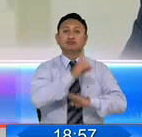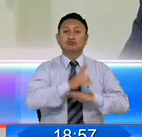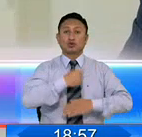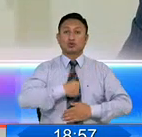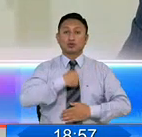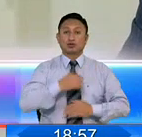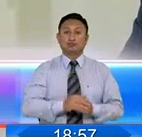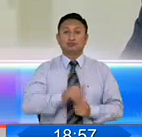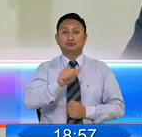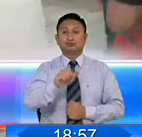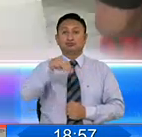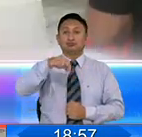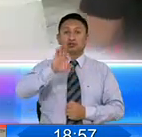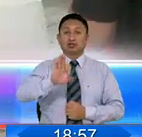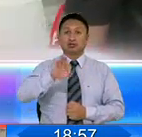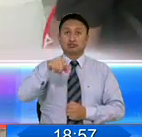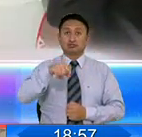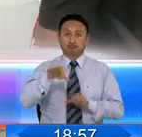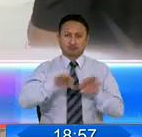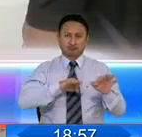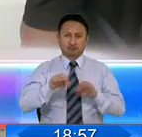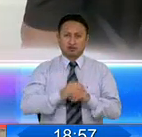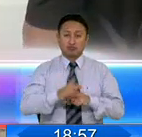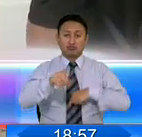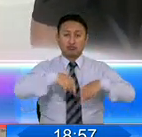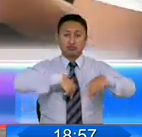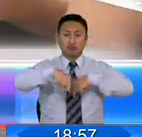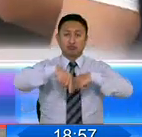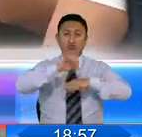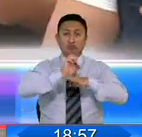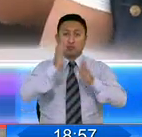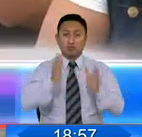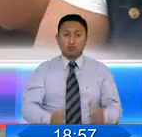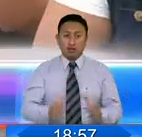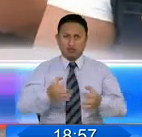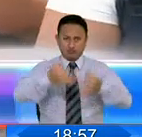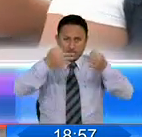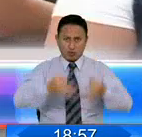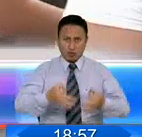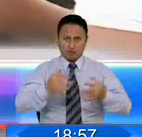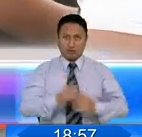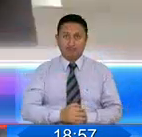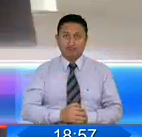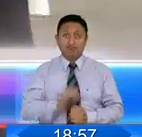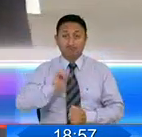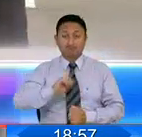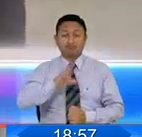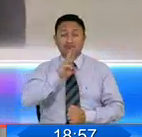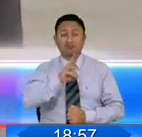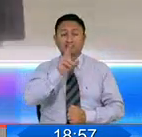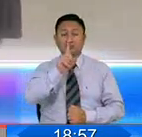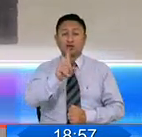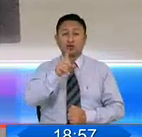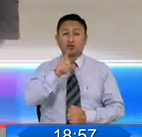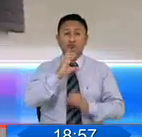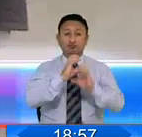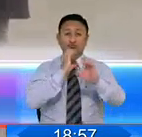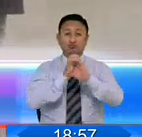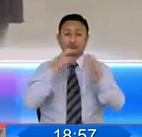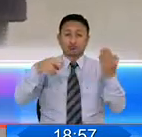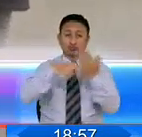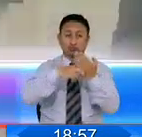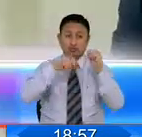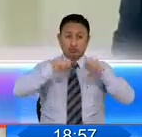Agencia Nacional de Tránsito indicó que la movilización de los ecuatorianos está garantizada, que 61 terminales terrestres están